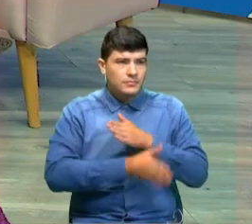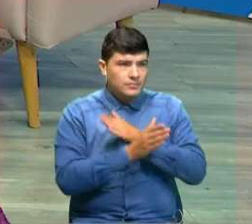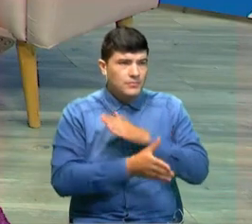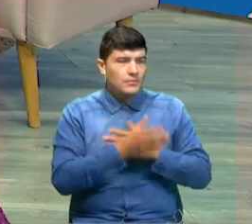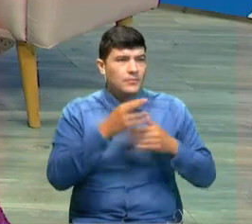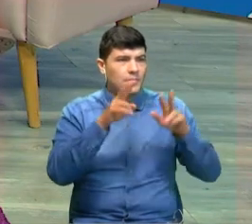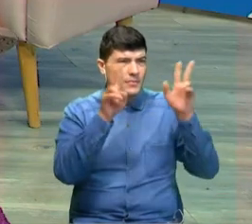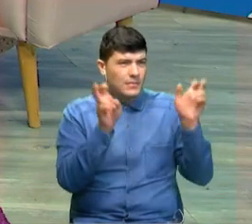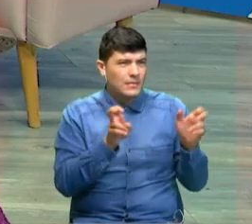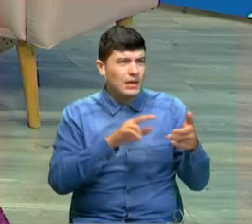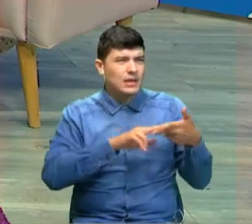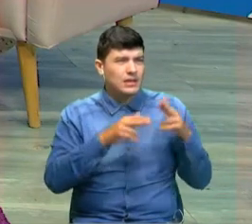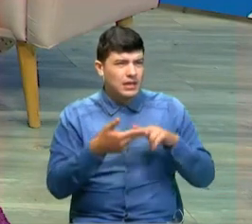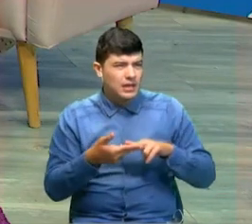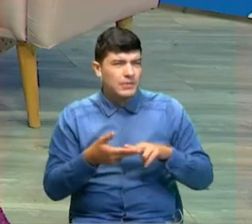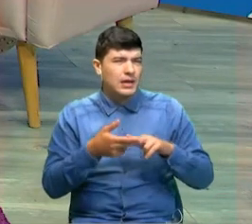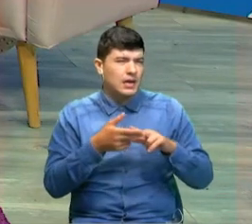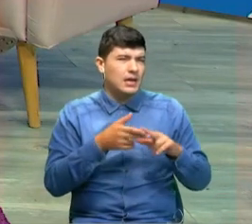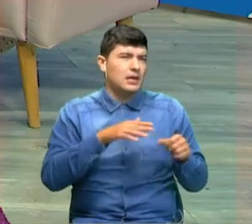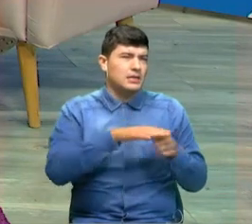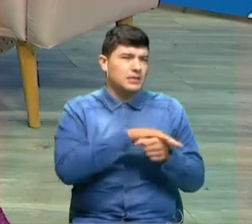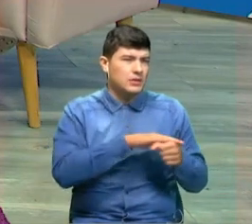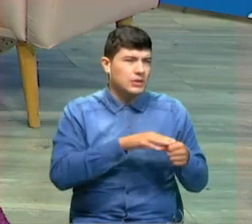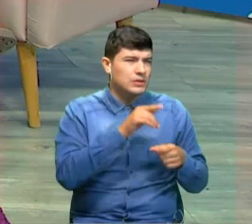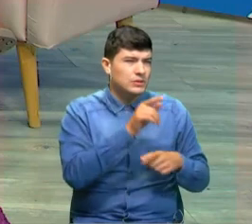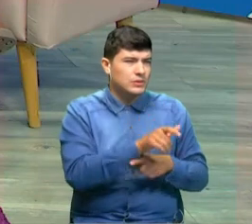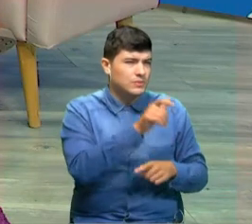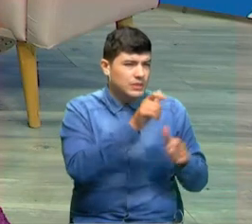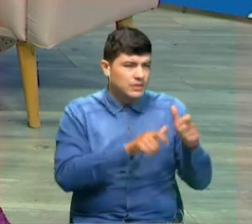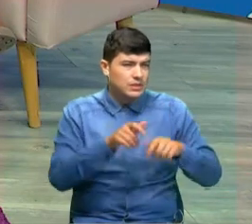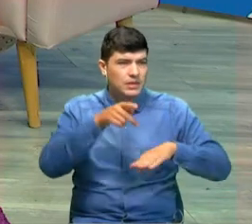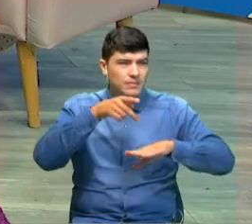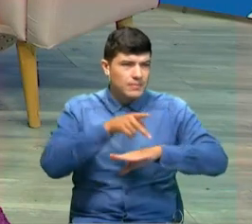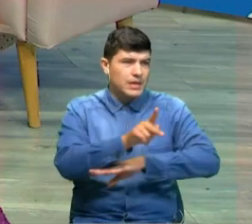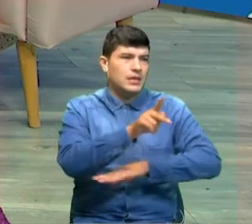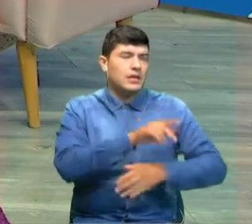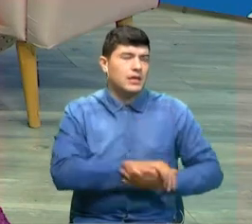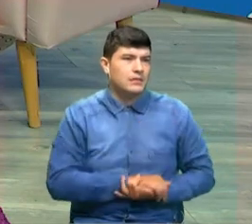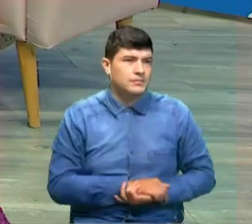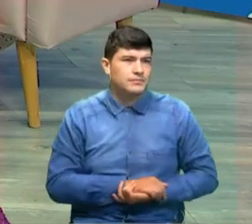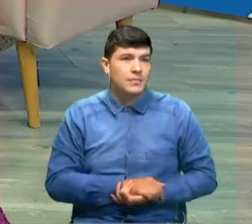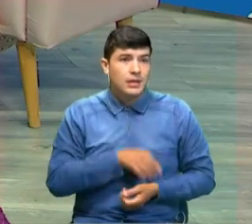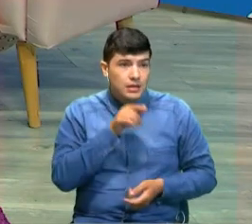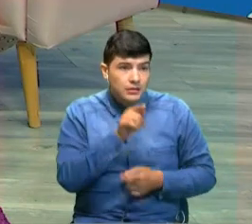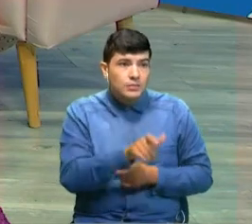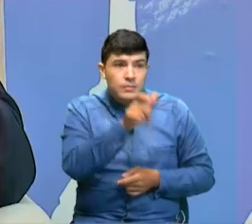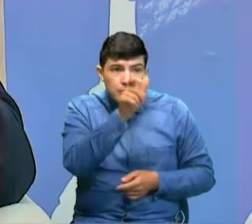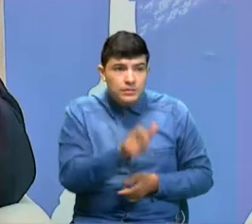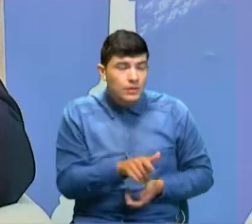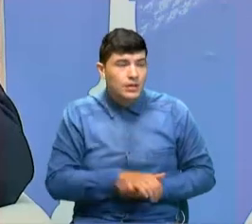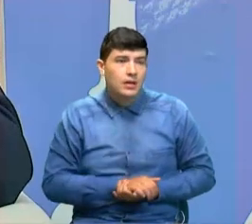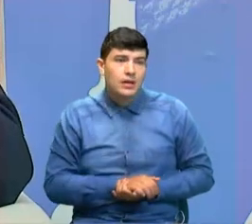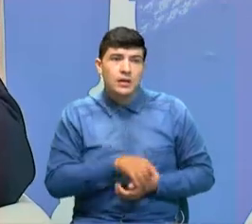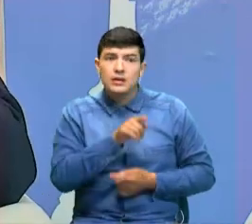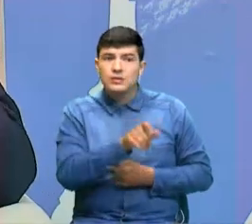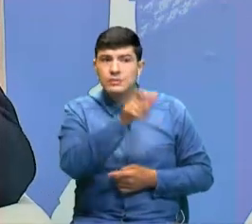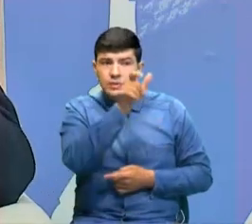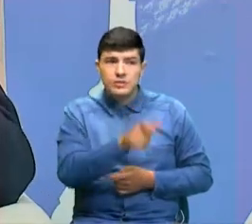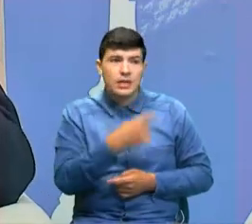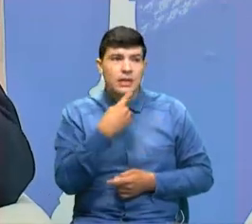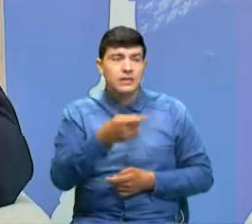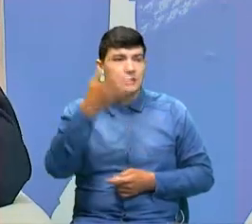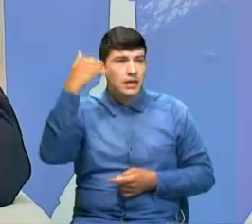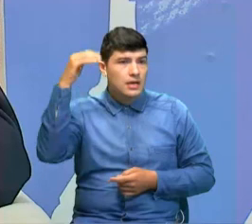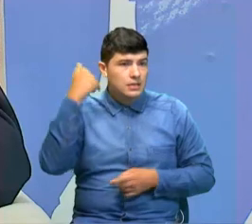tema relacionado con la situación de los parqueaderos. Este caballero manifiesta que ya habían